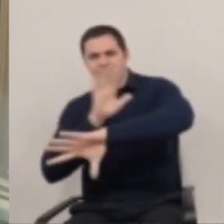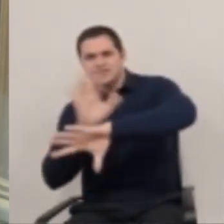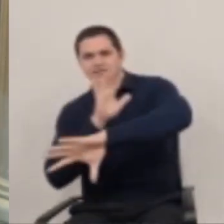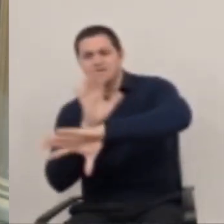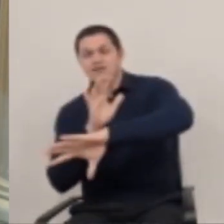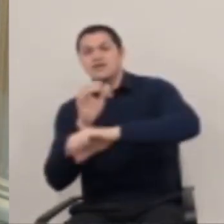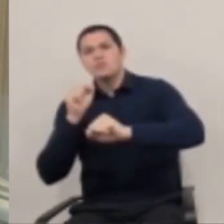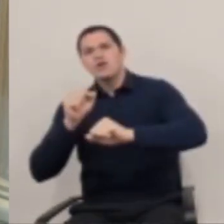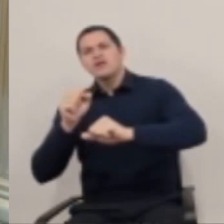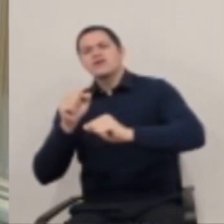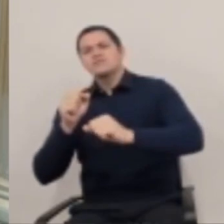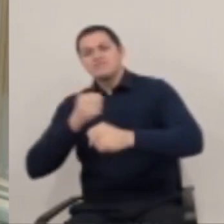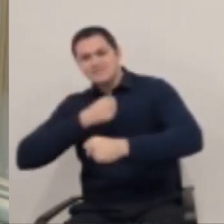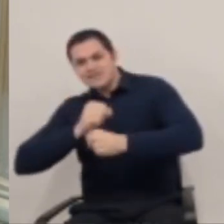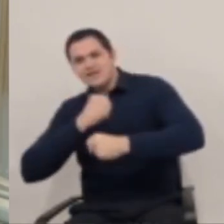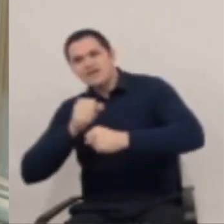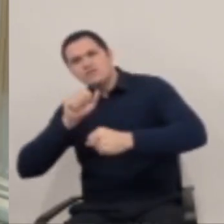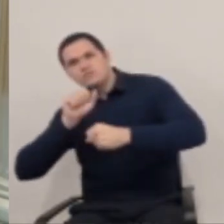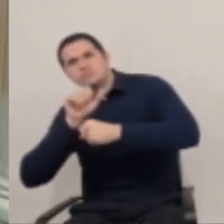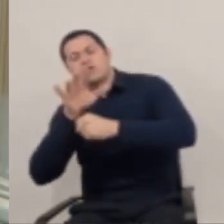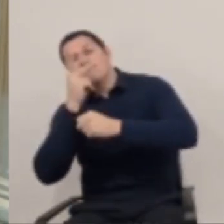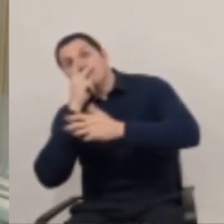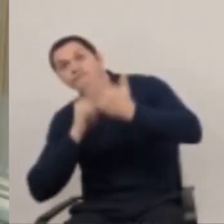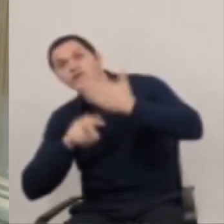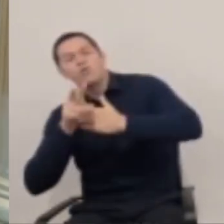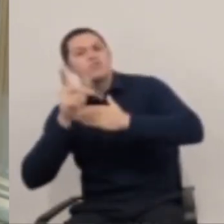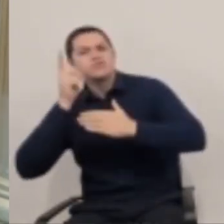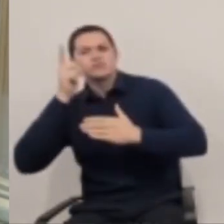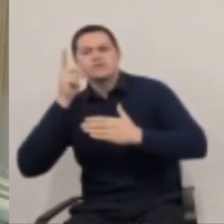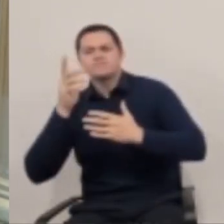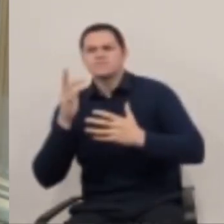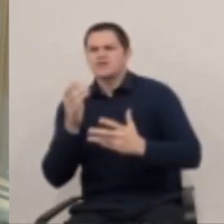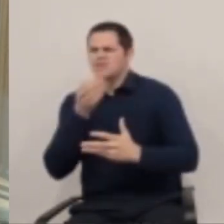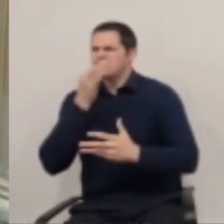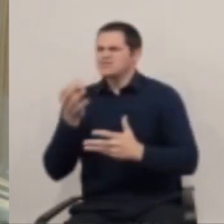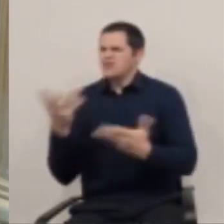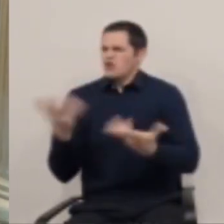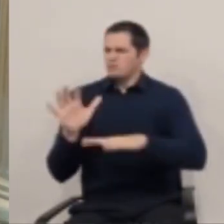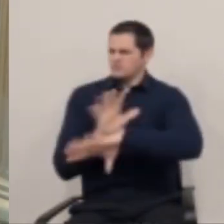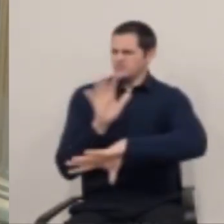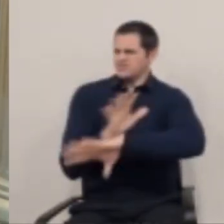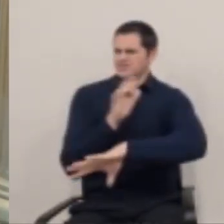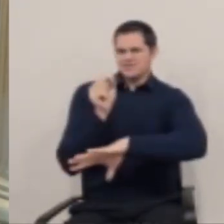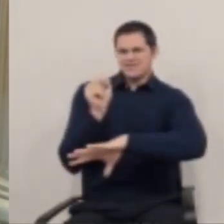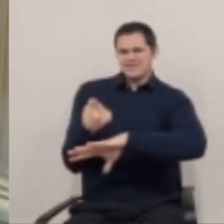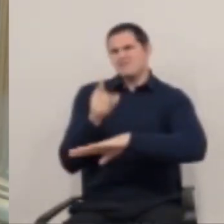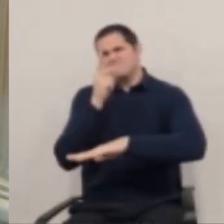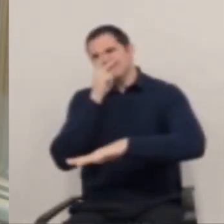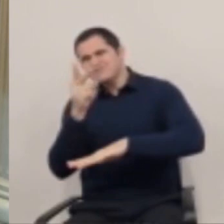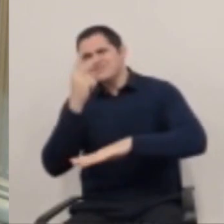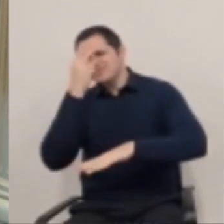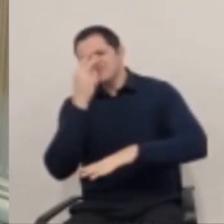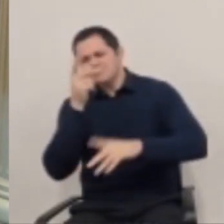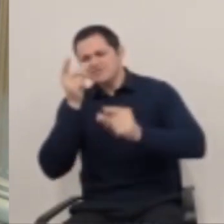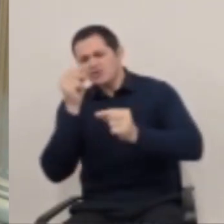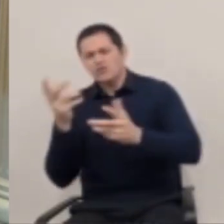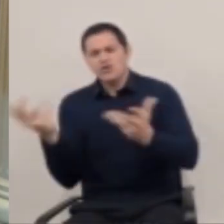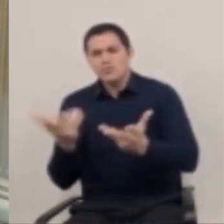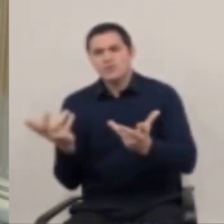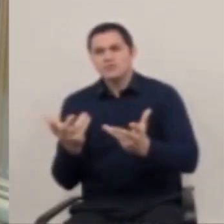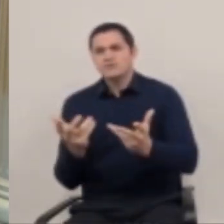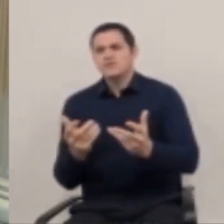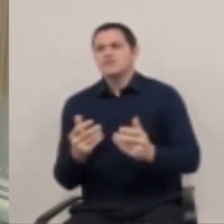creación audiovisual. ¿Cine para personas con ceguera y baja visión cómo? Eran preguntas recurrentes desde la génesis de nuestro proyecto. Y